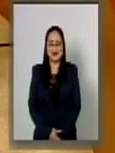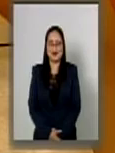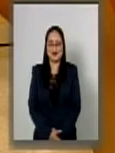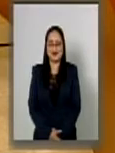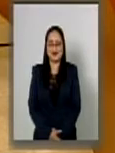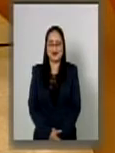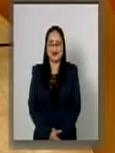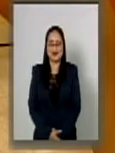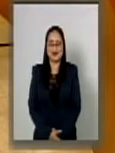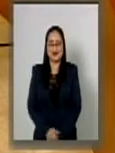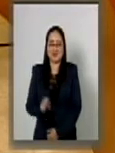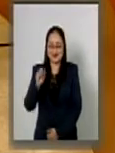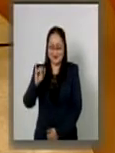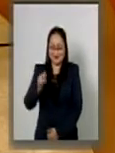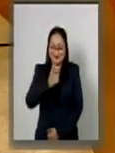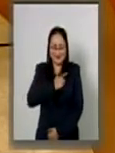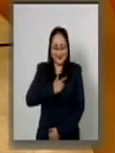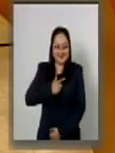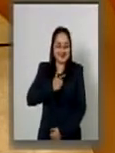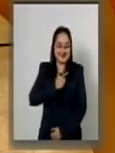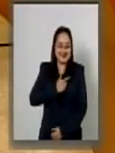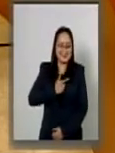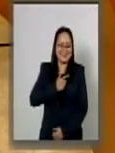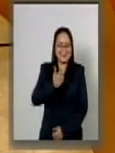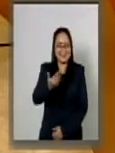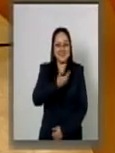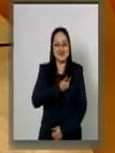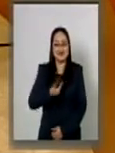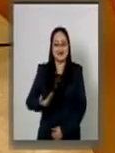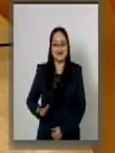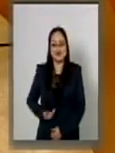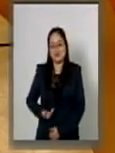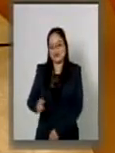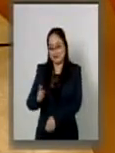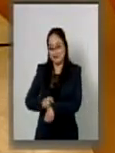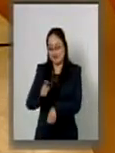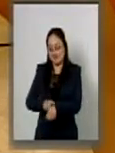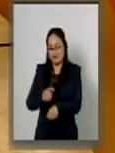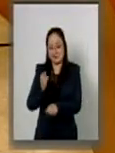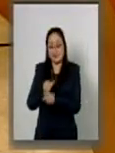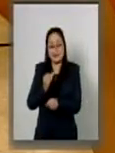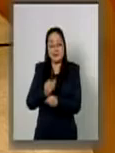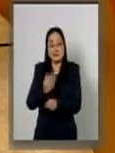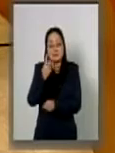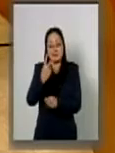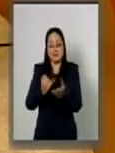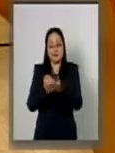Sí, con mucho gusto, presidente. Me referiré por obviedad de tiempo a los dos dictámenes.